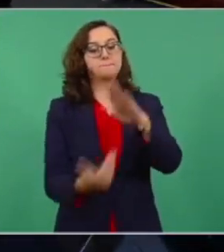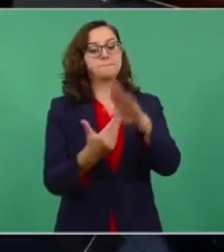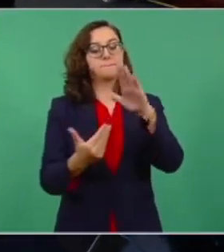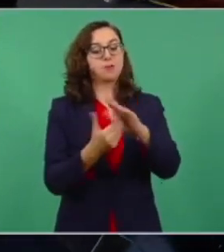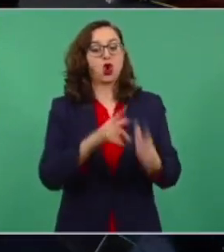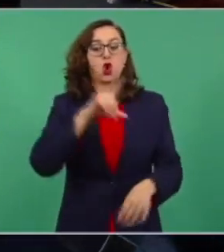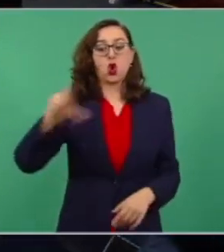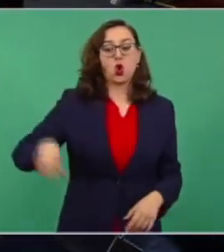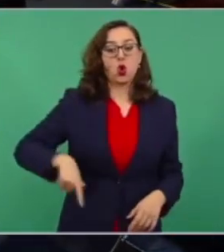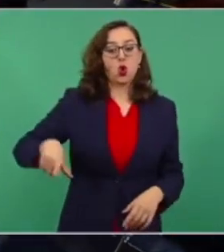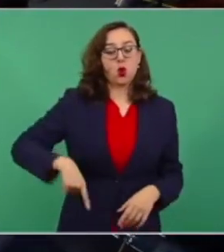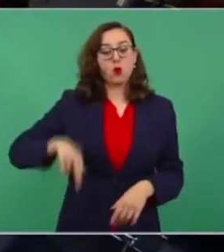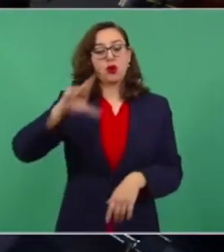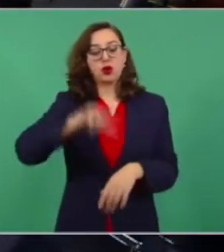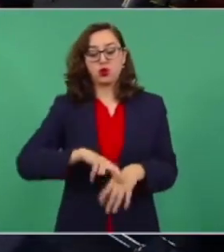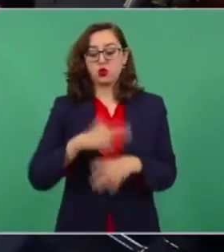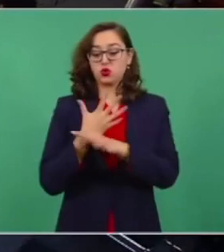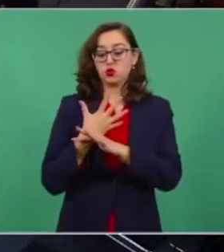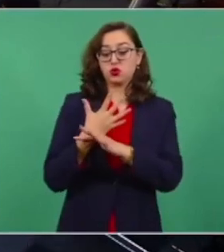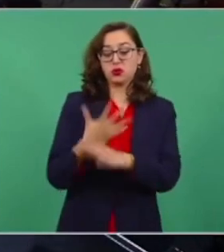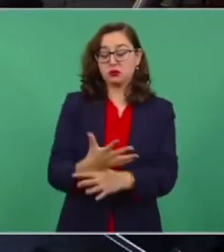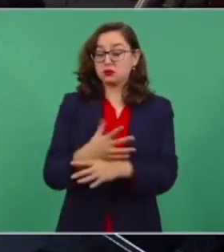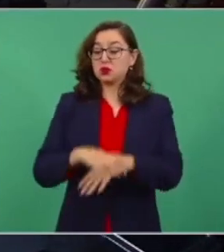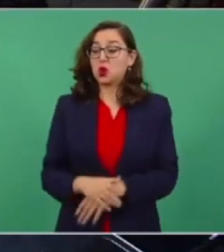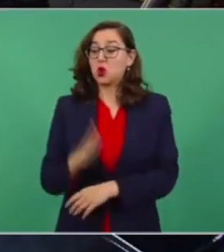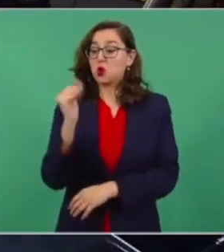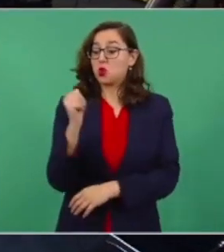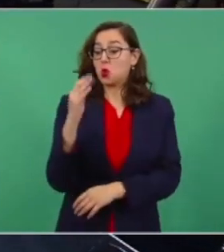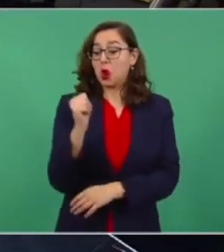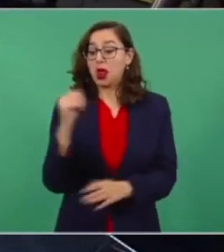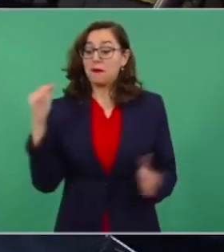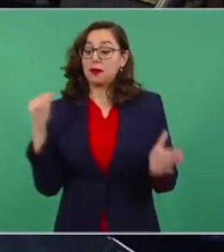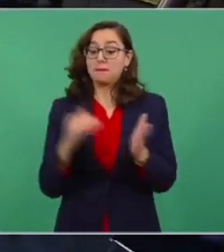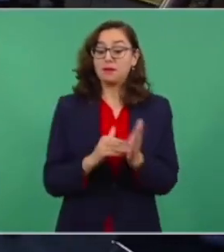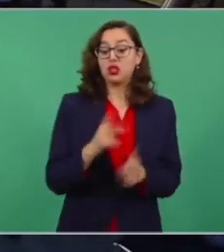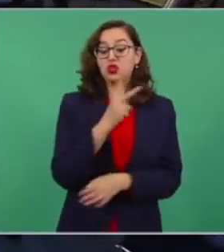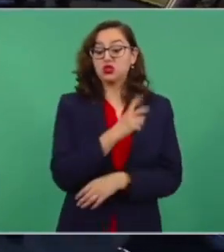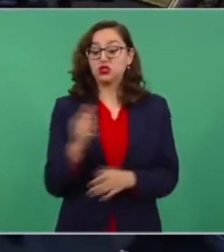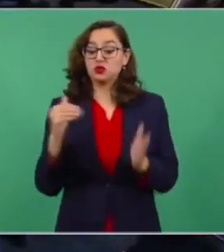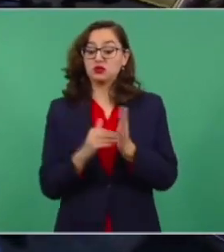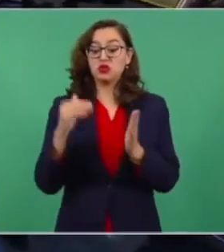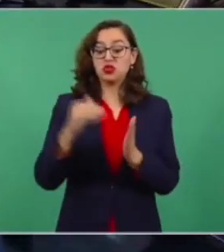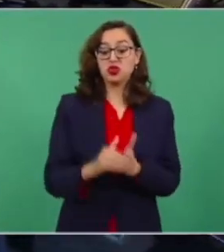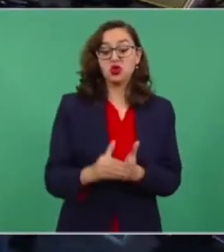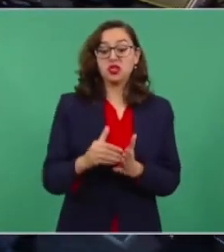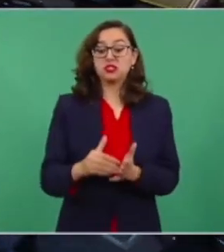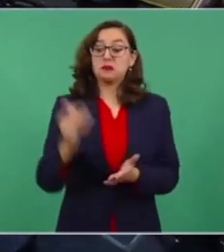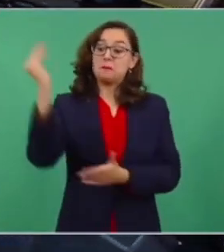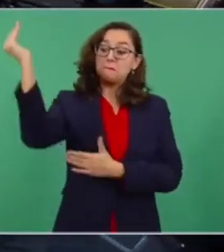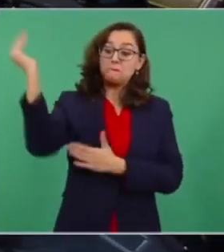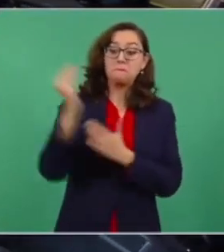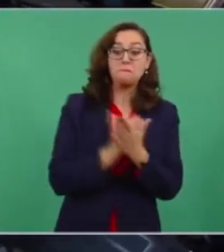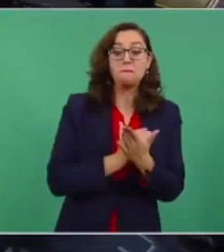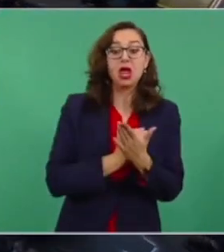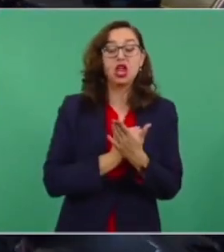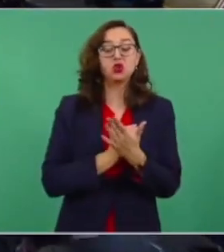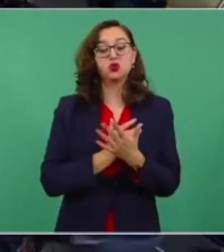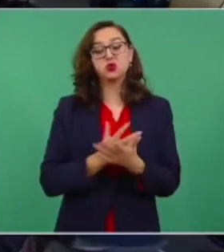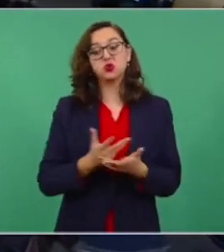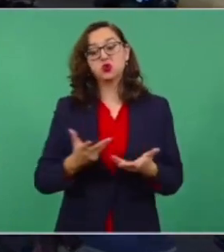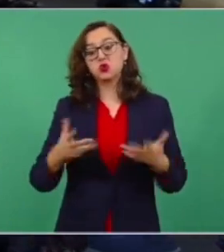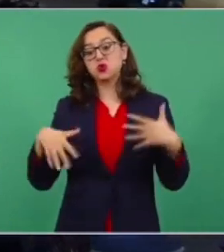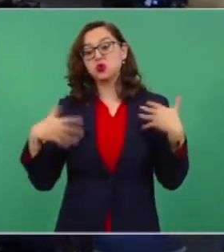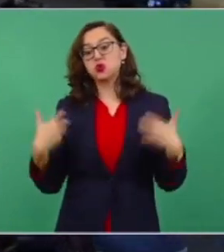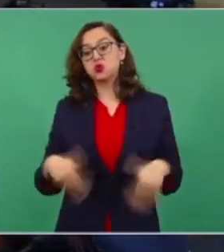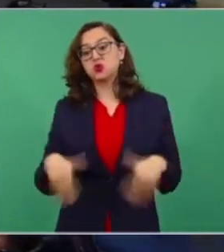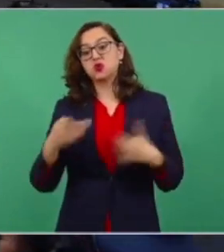que viene un recorte de 9,200 millones de pesos para Jalisco y es por ello que insistió en